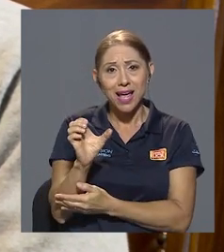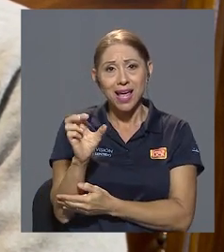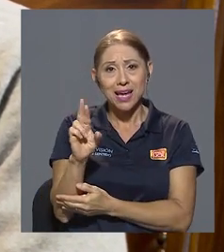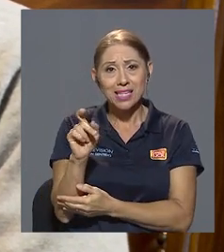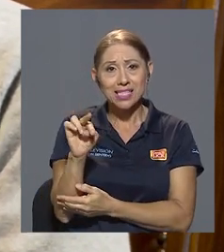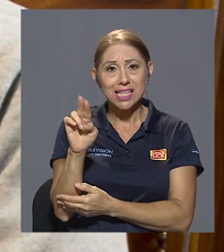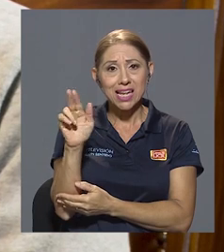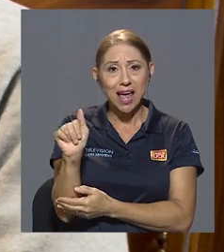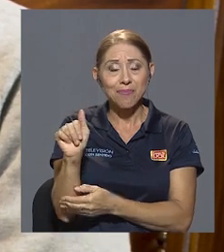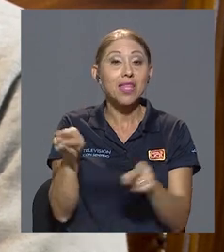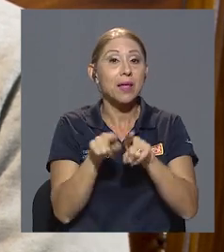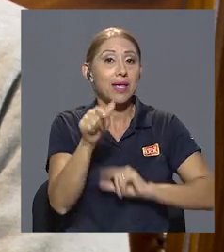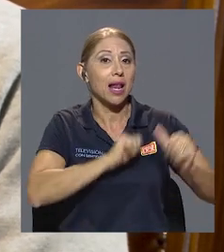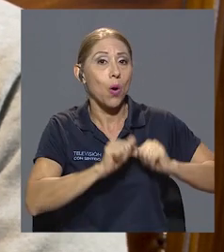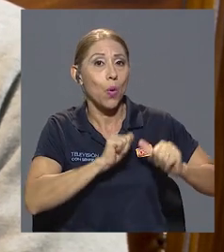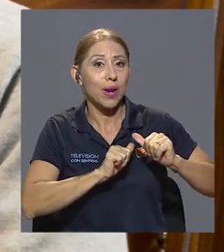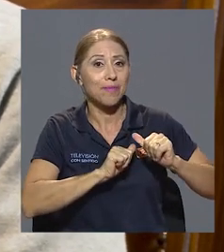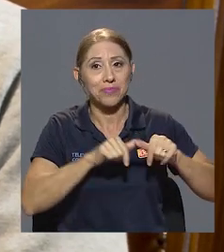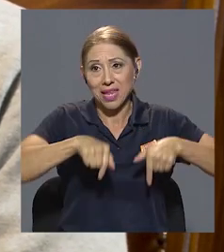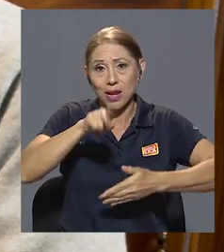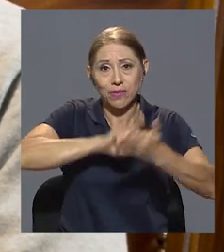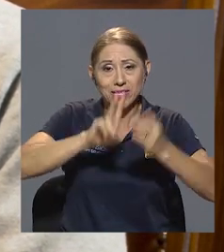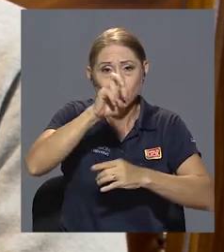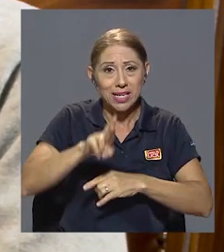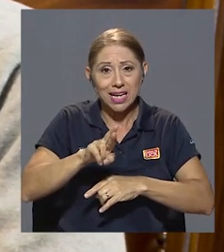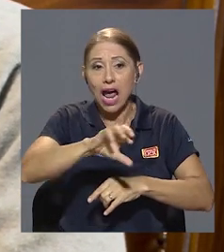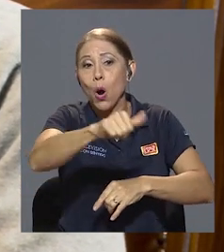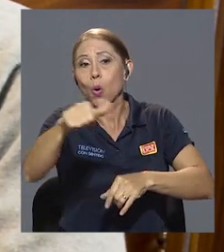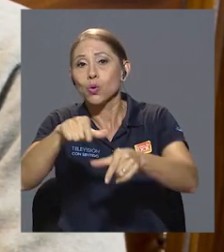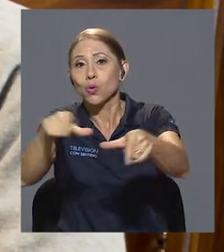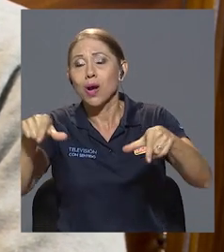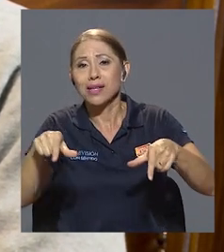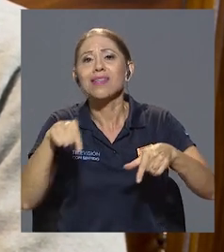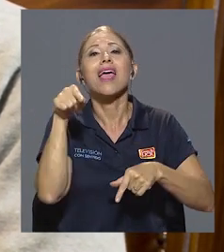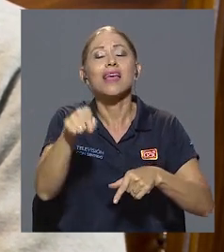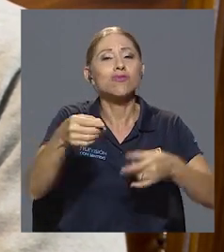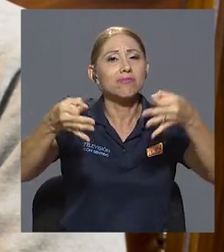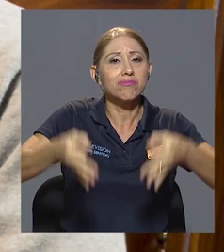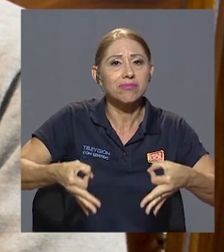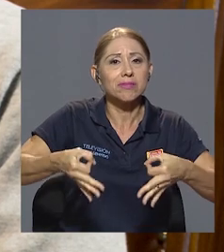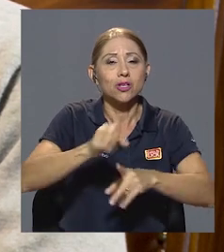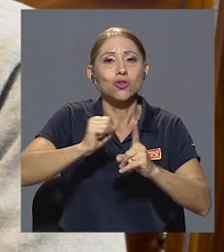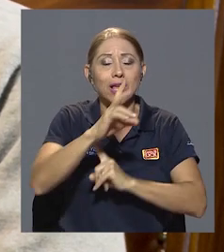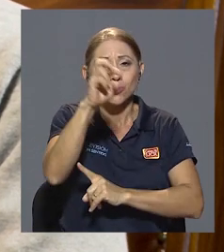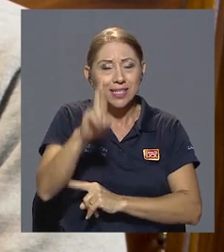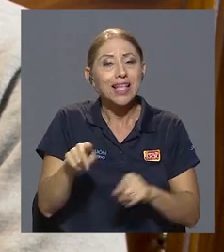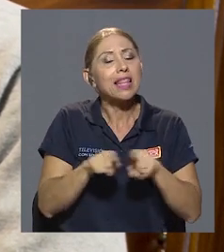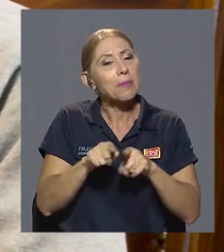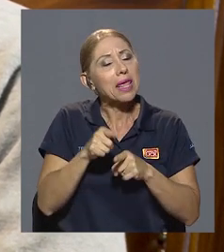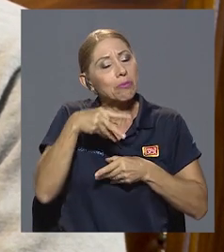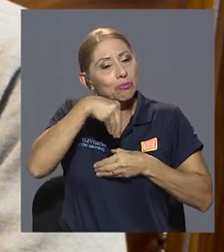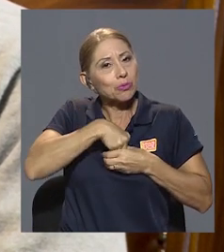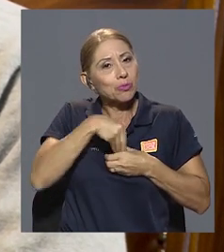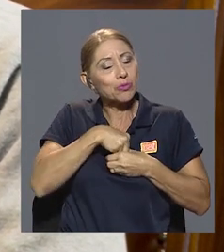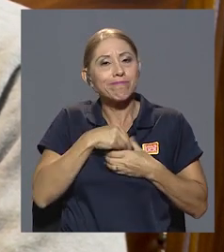la universidad de costa rica y en otras salas en donde se ha estado presentando confirma que la socia de costarricenses también tienen reservas de